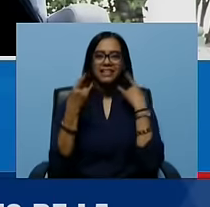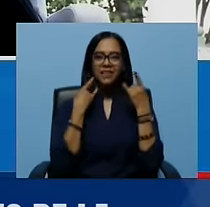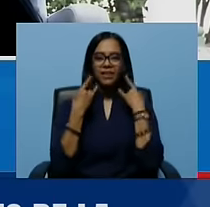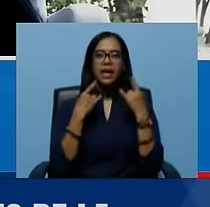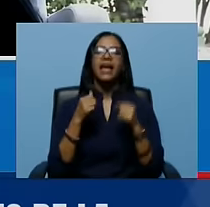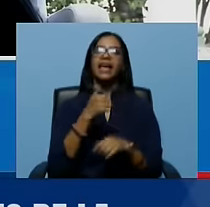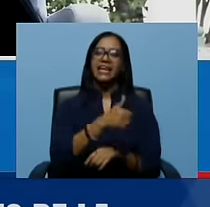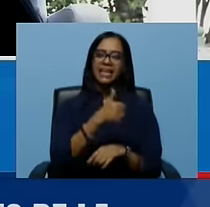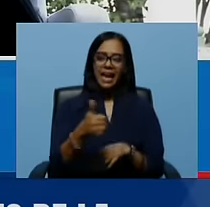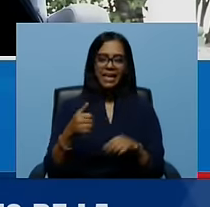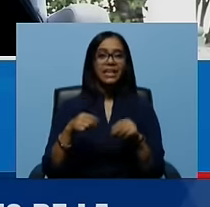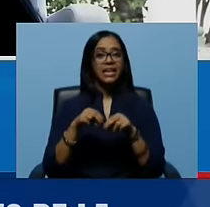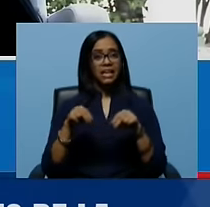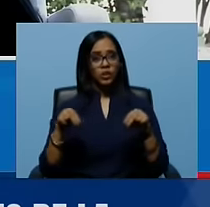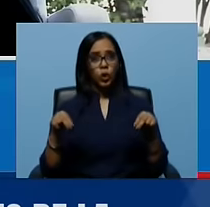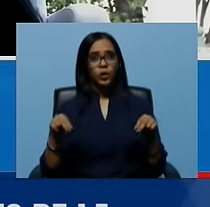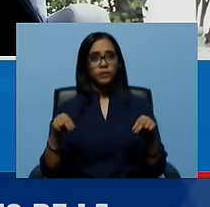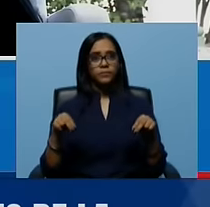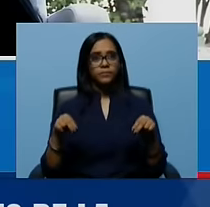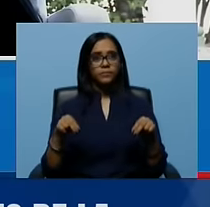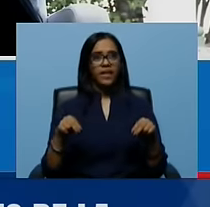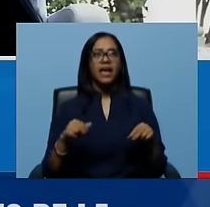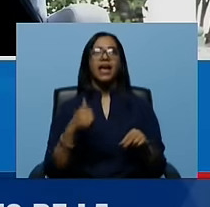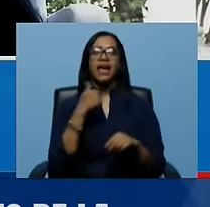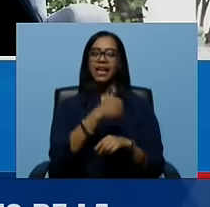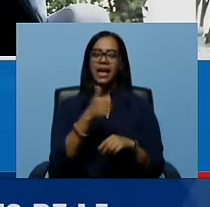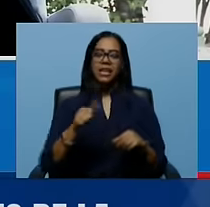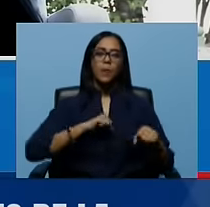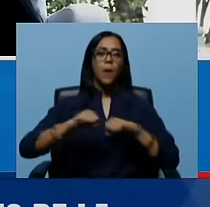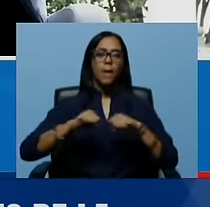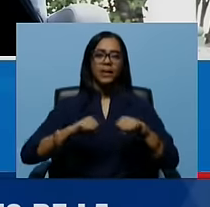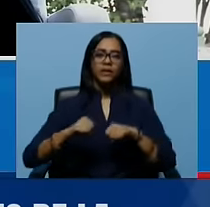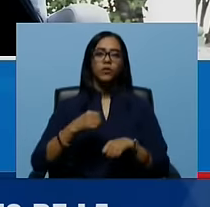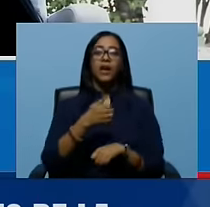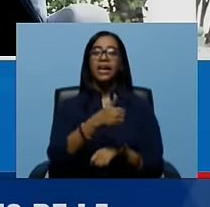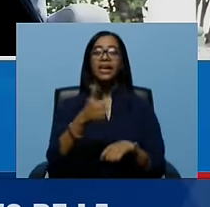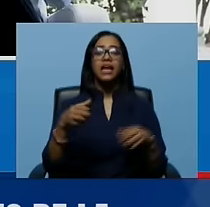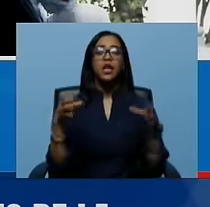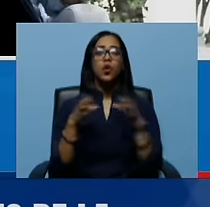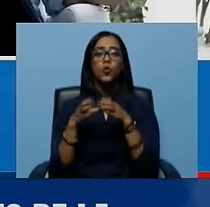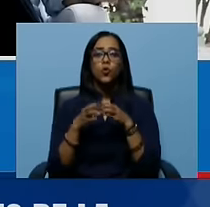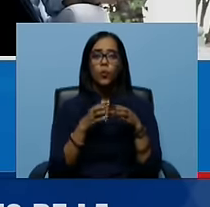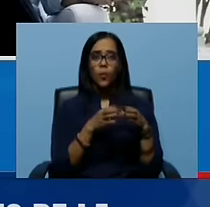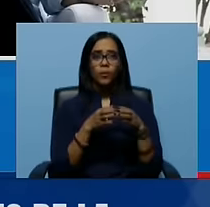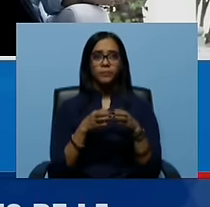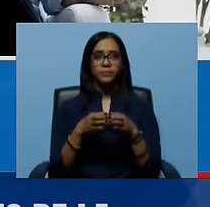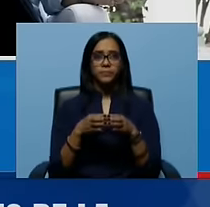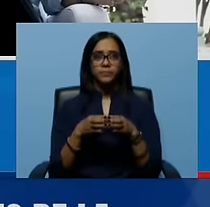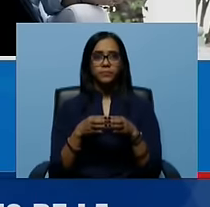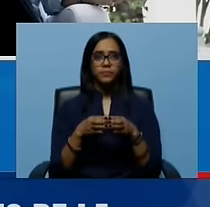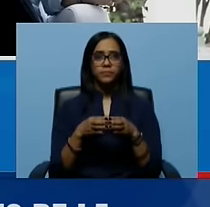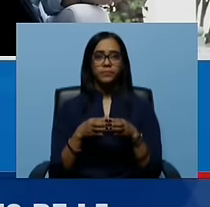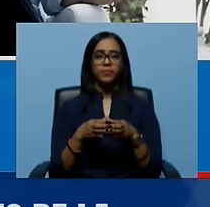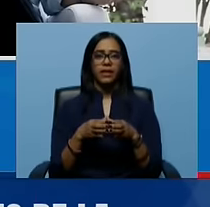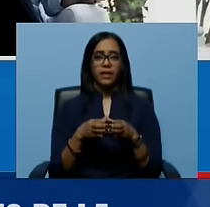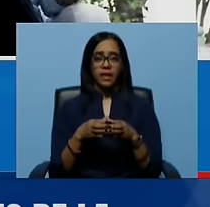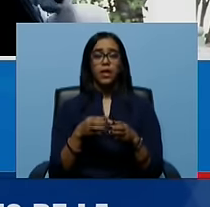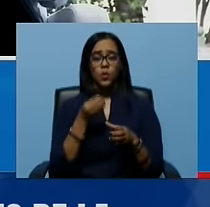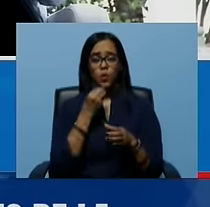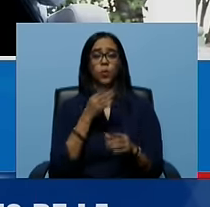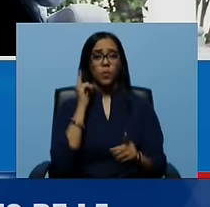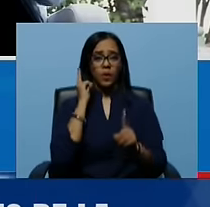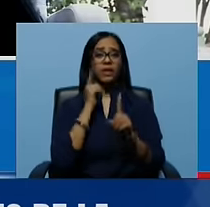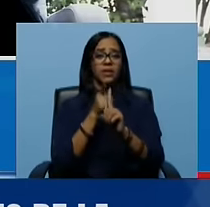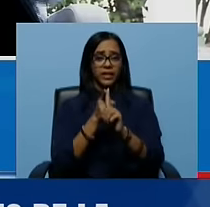cada territorio, en cada movimiento, en cada grupo. Es un gran reto,